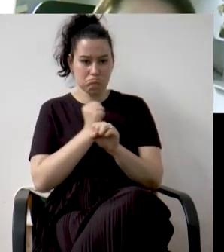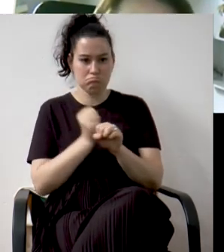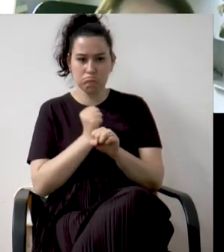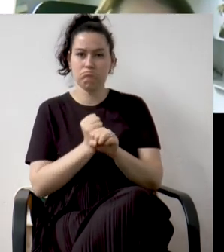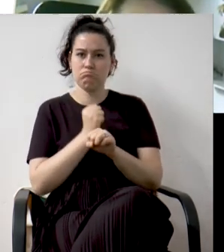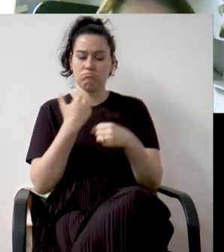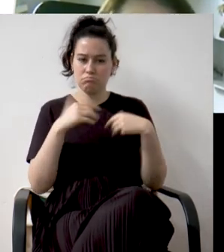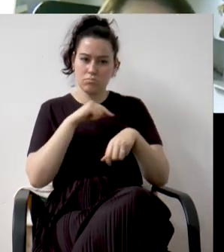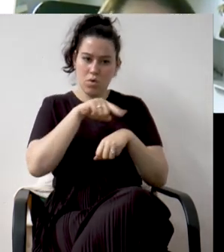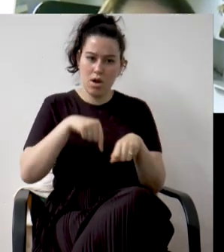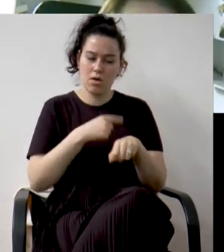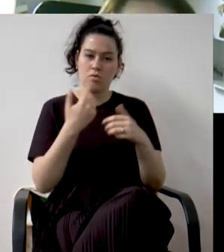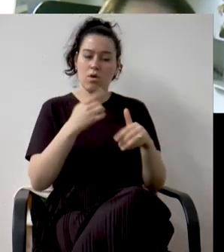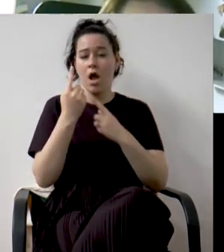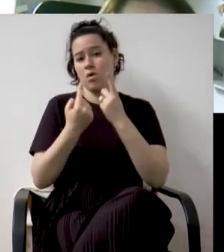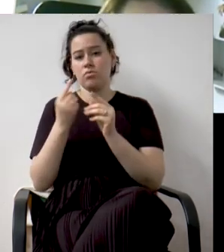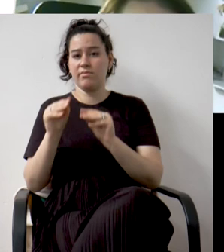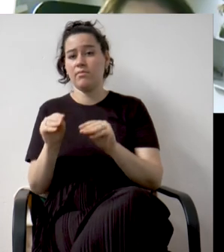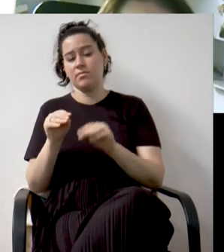carga horaria muy grande y otros que no.